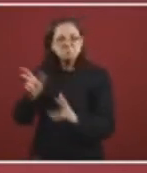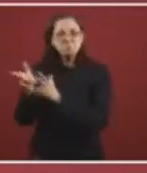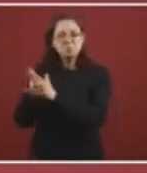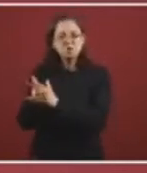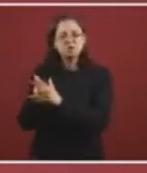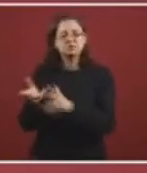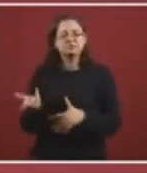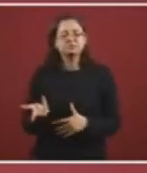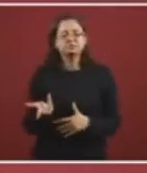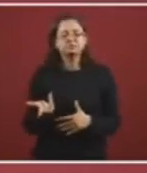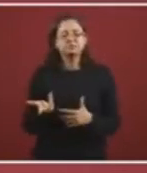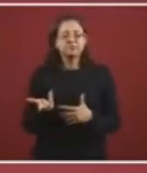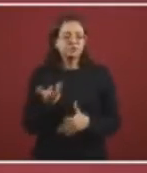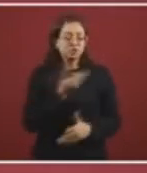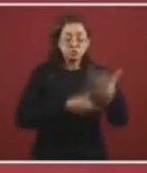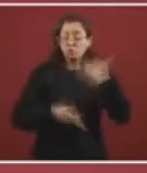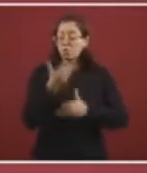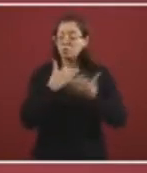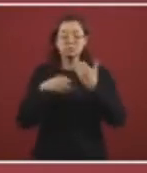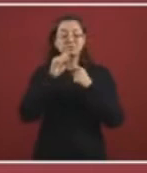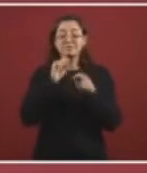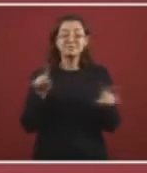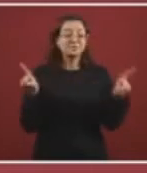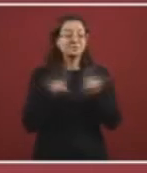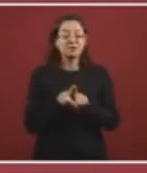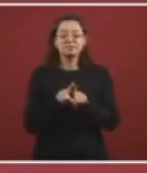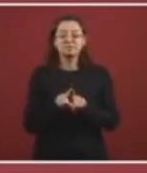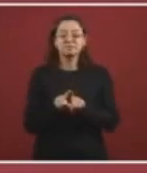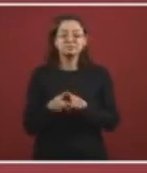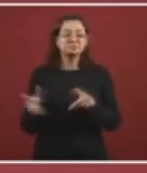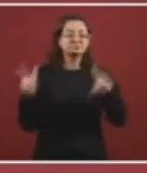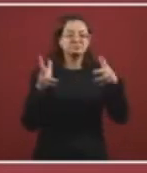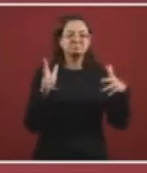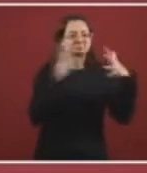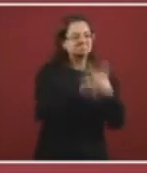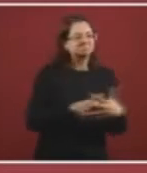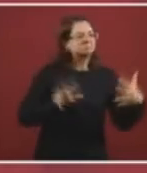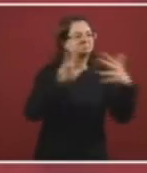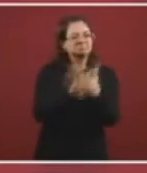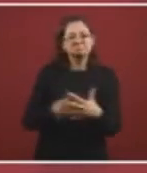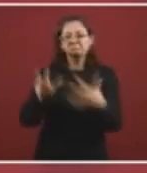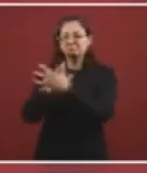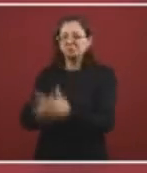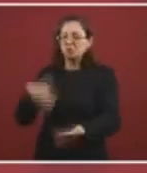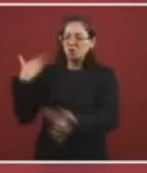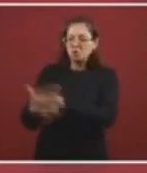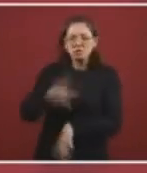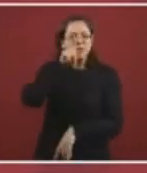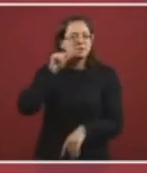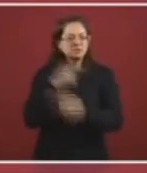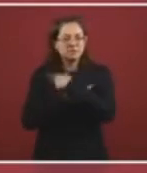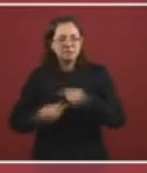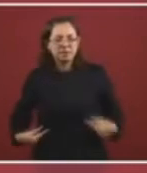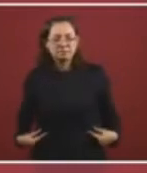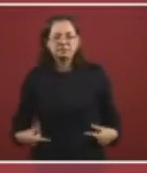Y todos ellos habían estado también, la mayoría, combatiendo al zapatismo.